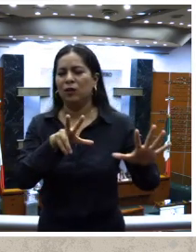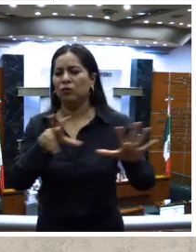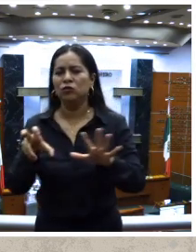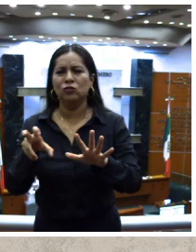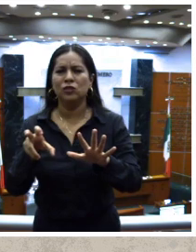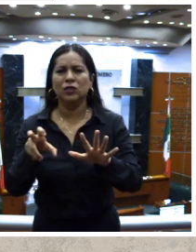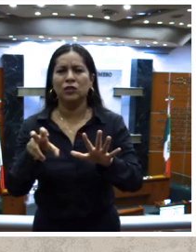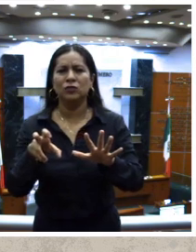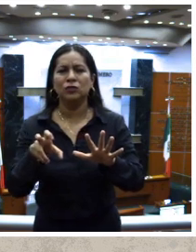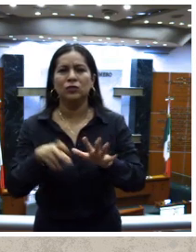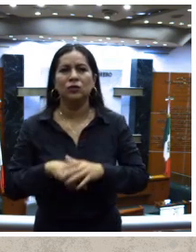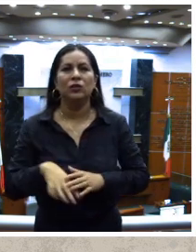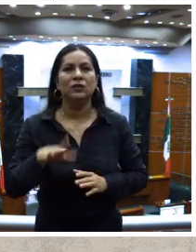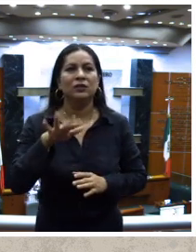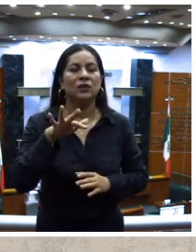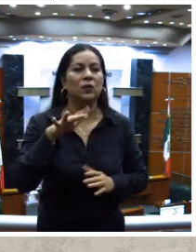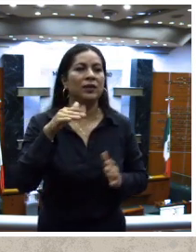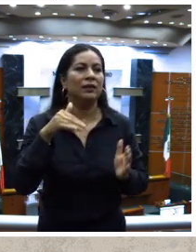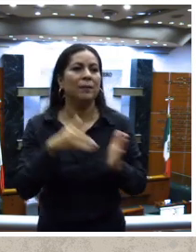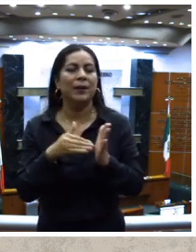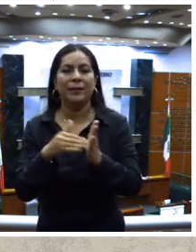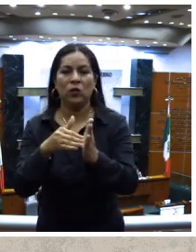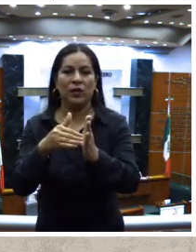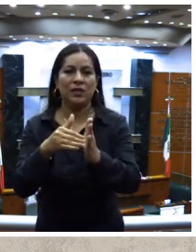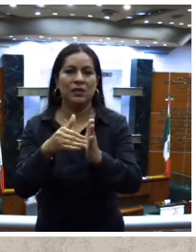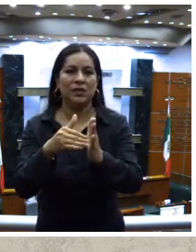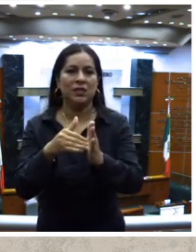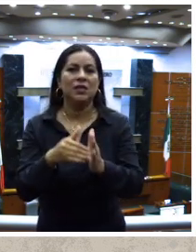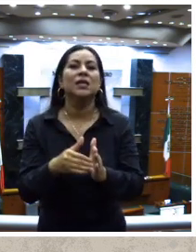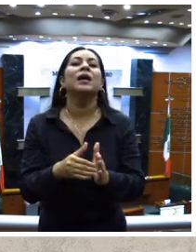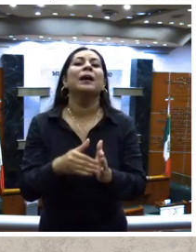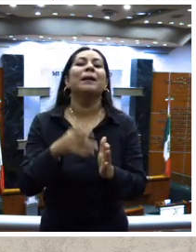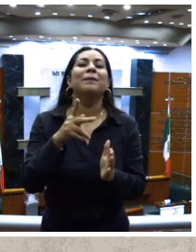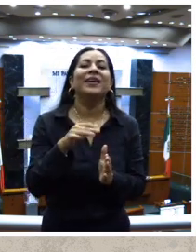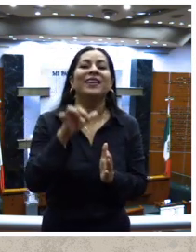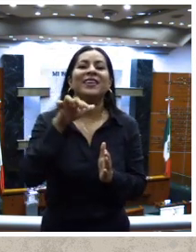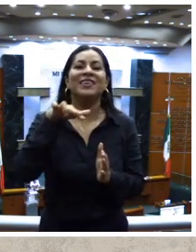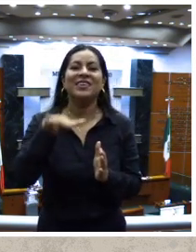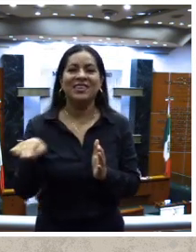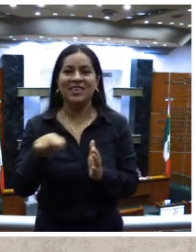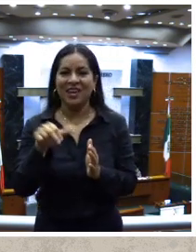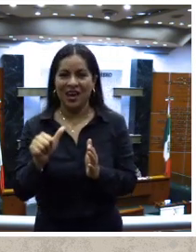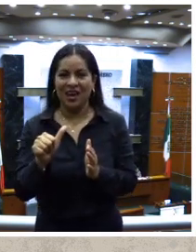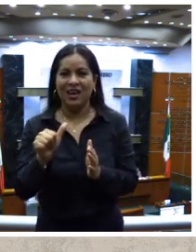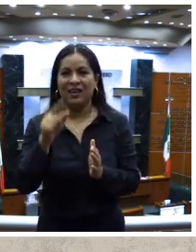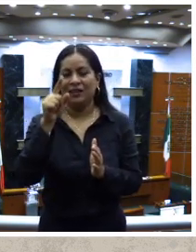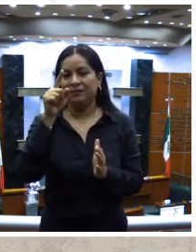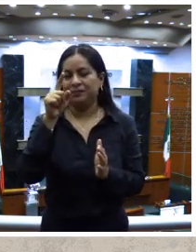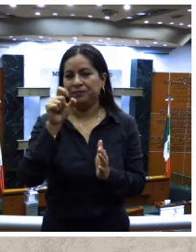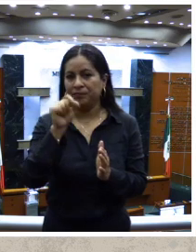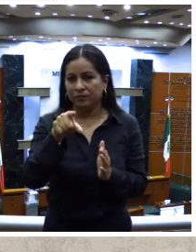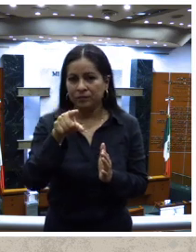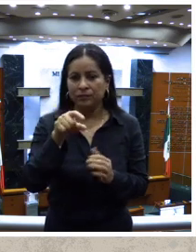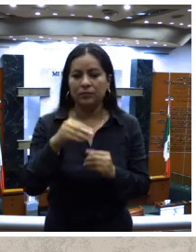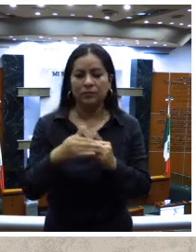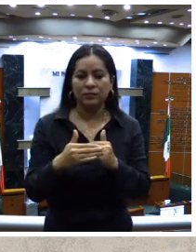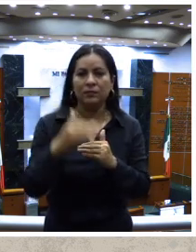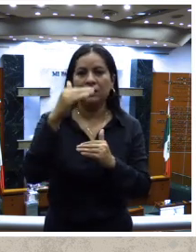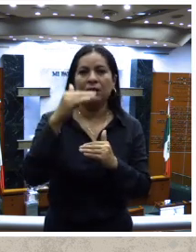4.850 mil millones de pesos. Enrique Peña Nieto, 2012-2018,